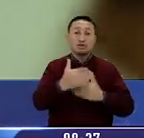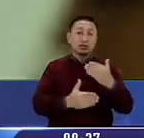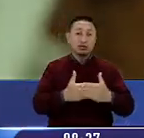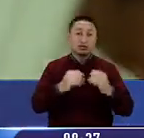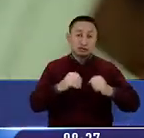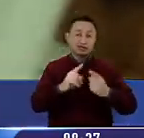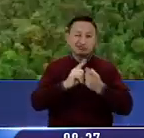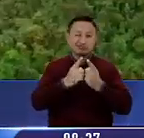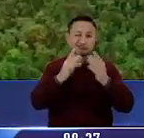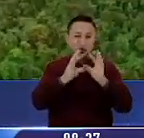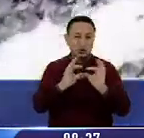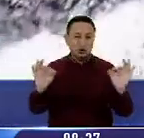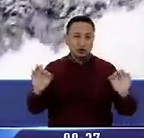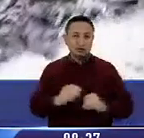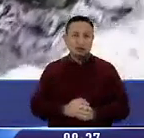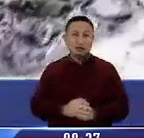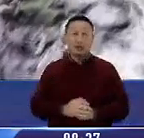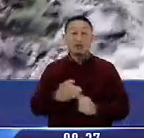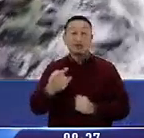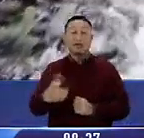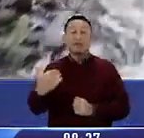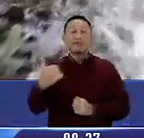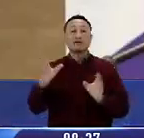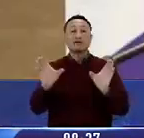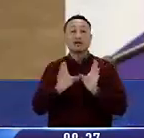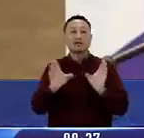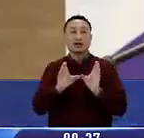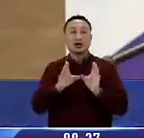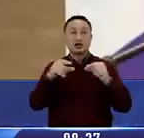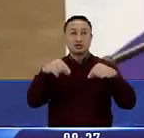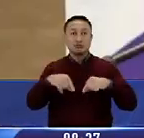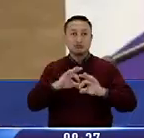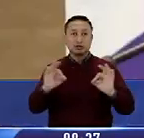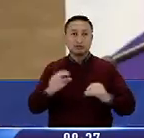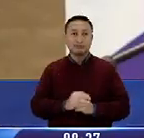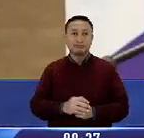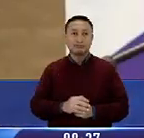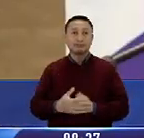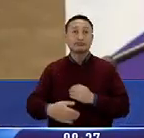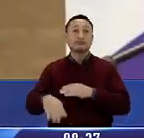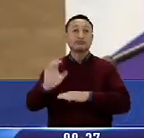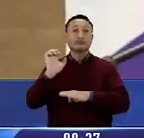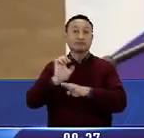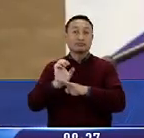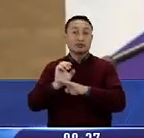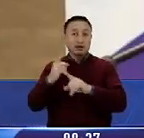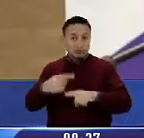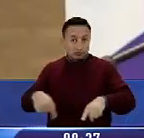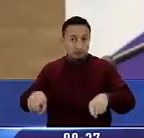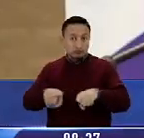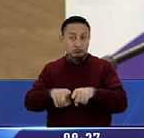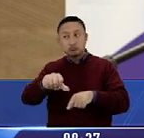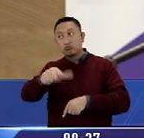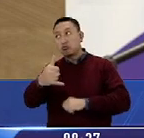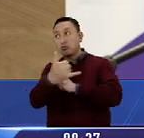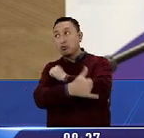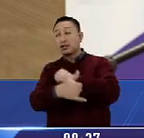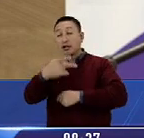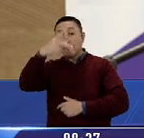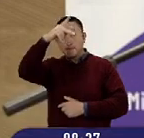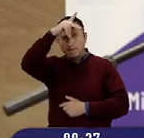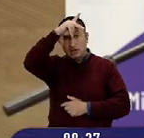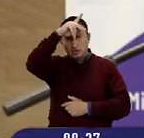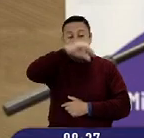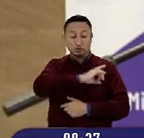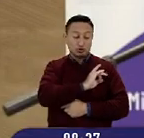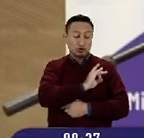compensación y la obtención de certificados de neutralidad. Ecuador, conjuntamente con otros países como Perú y como